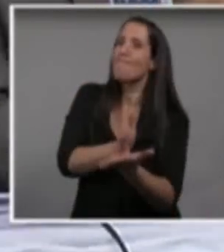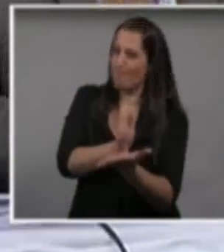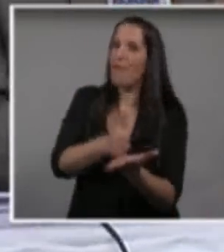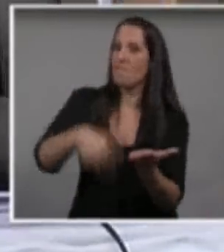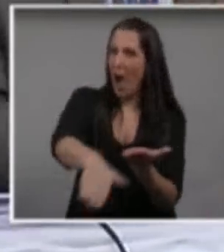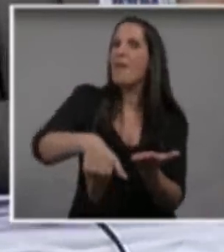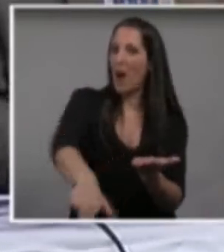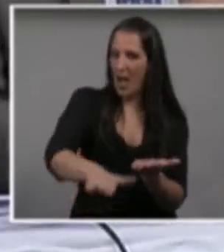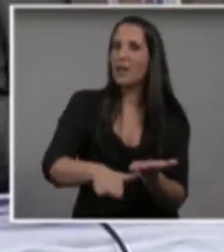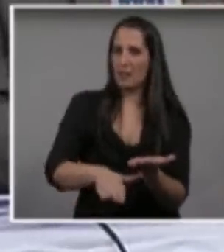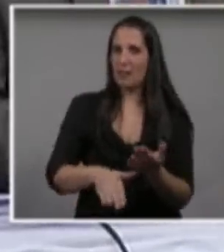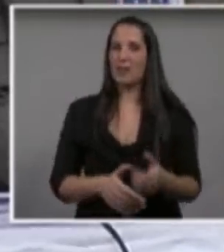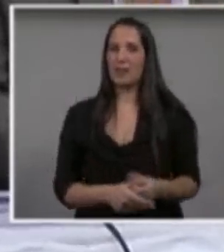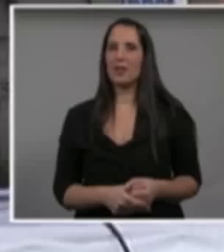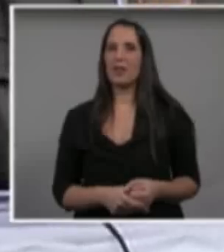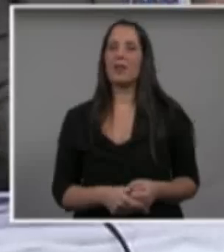premiados.